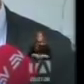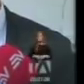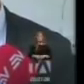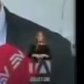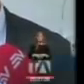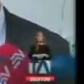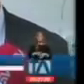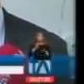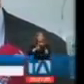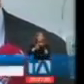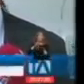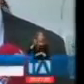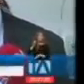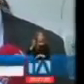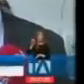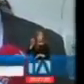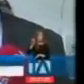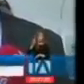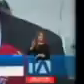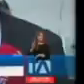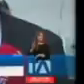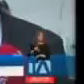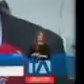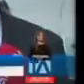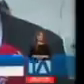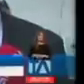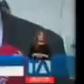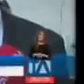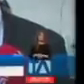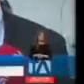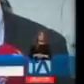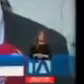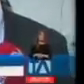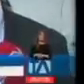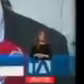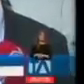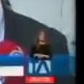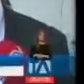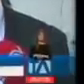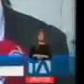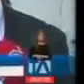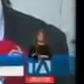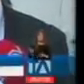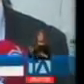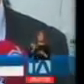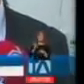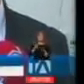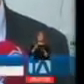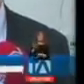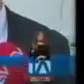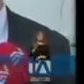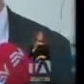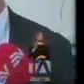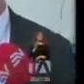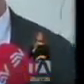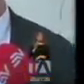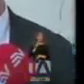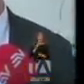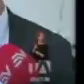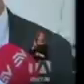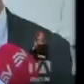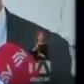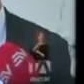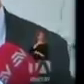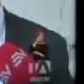señor abogado Merck Benavides no representa, para quienes hemos sido abogados de las víctimas de la infame persecución